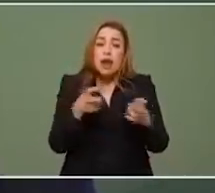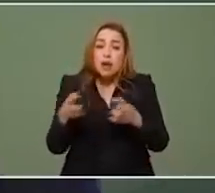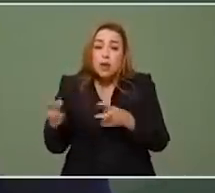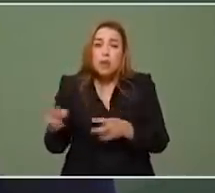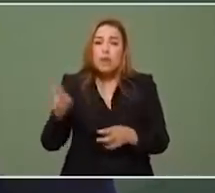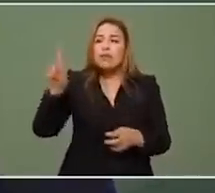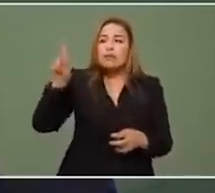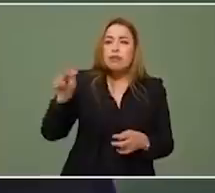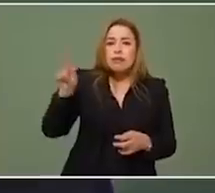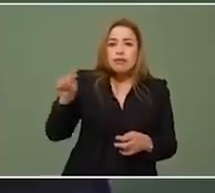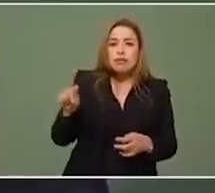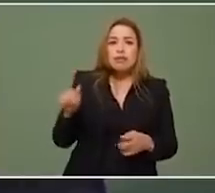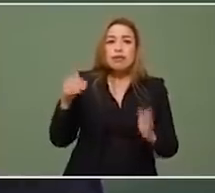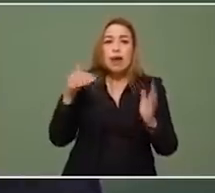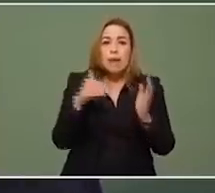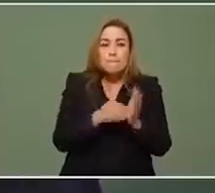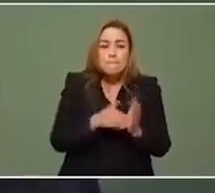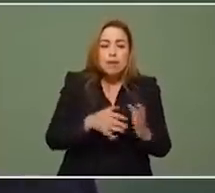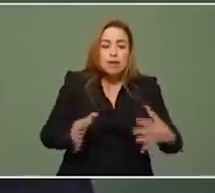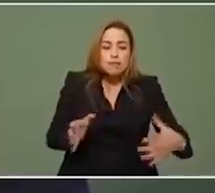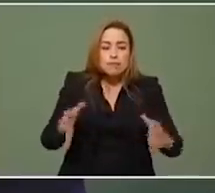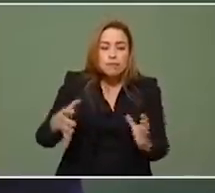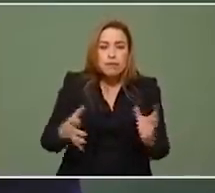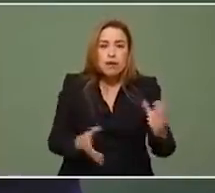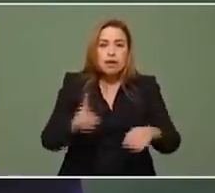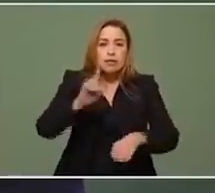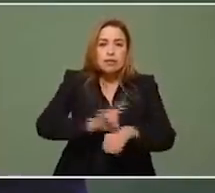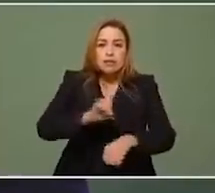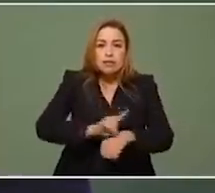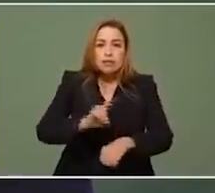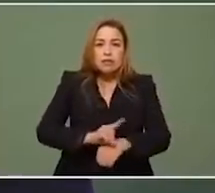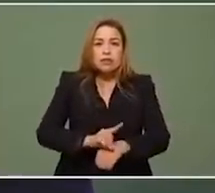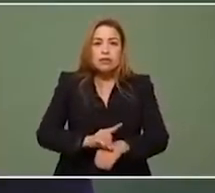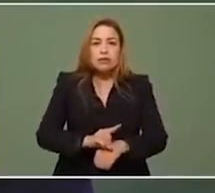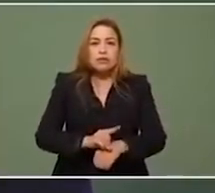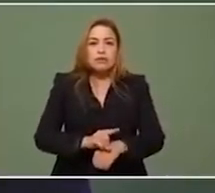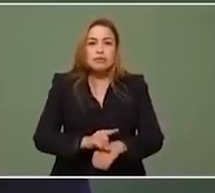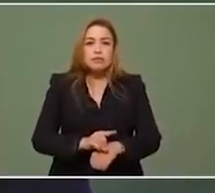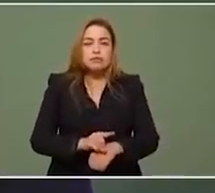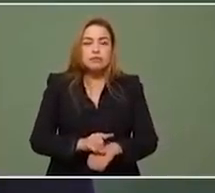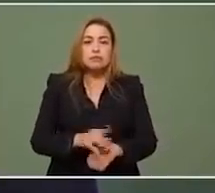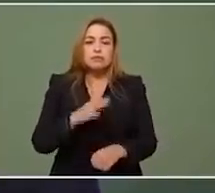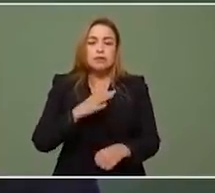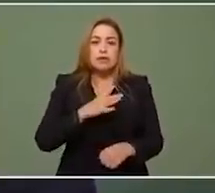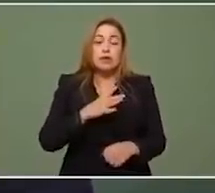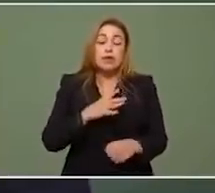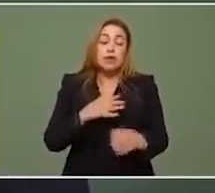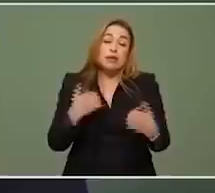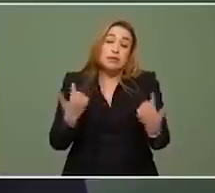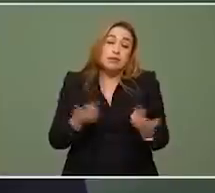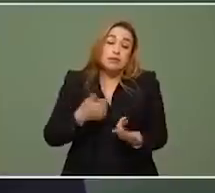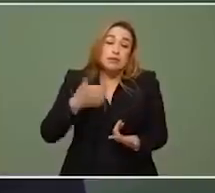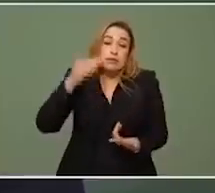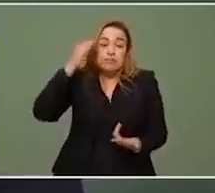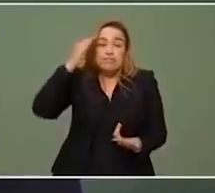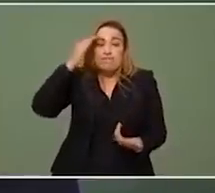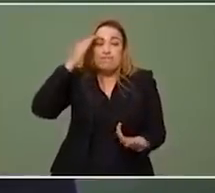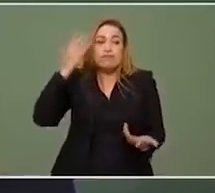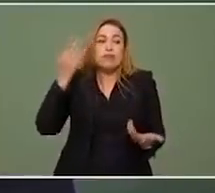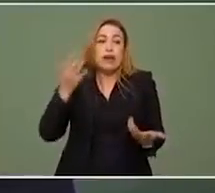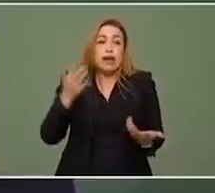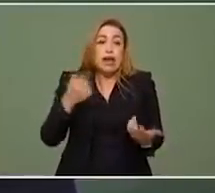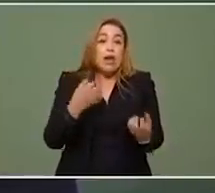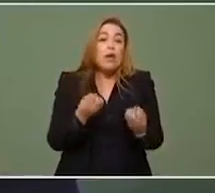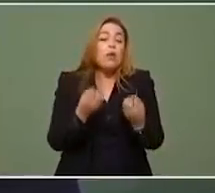si se ha logrado una reducción considerable en términos cuantitativos se